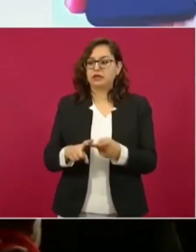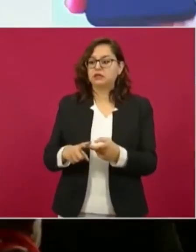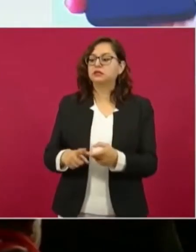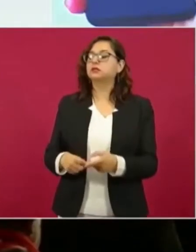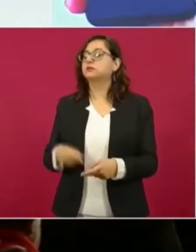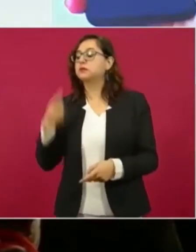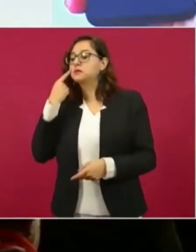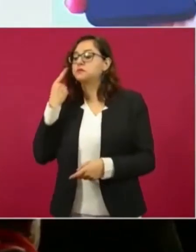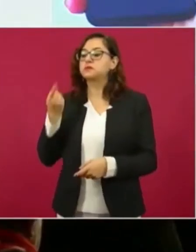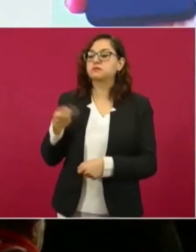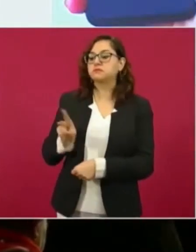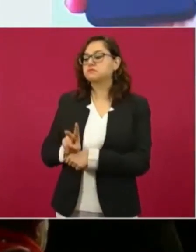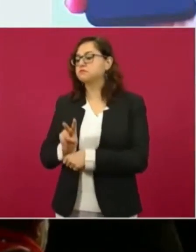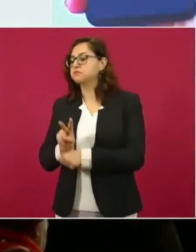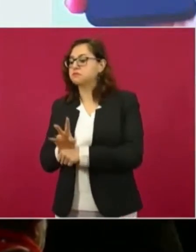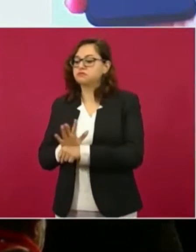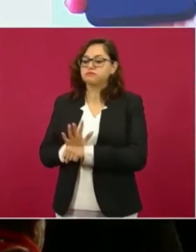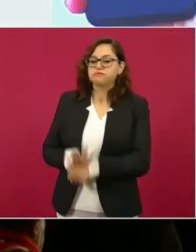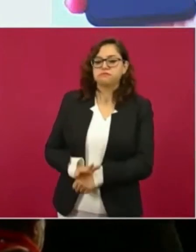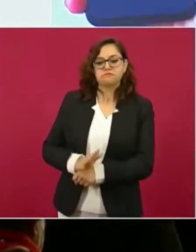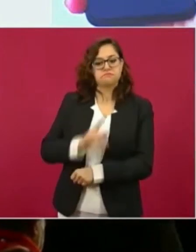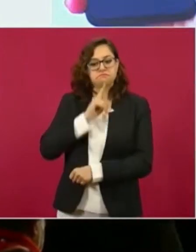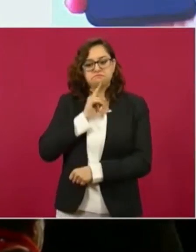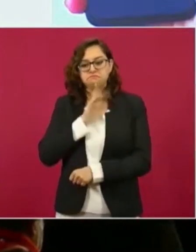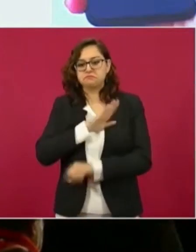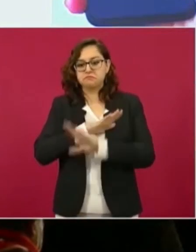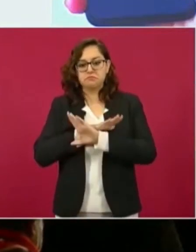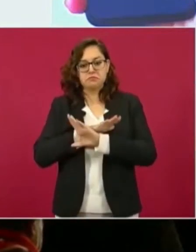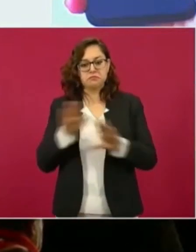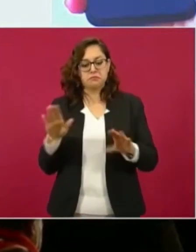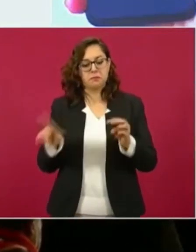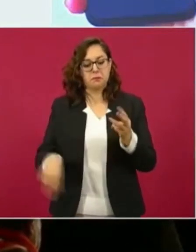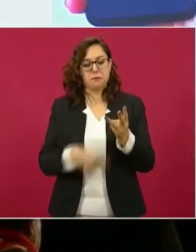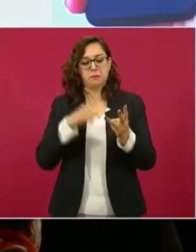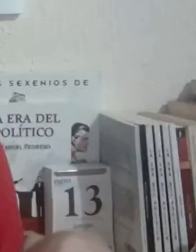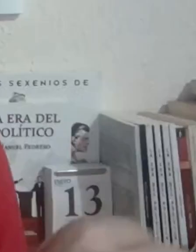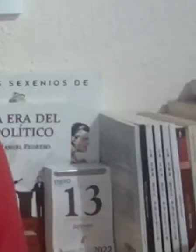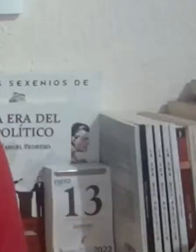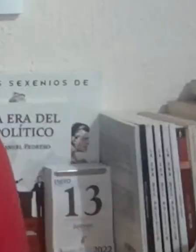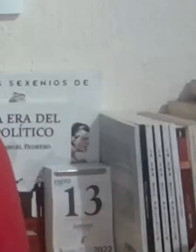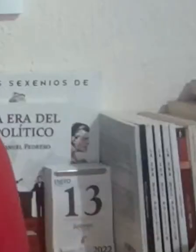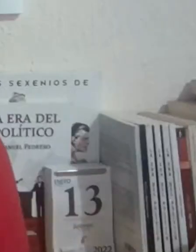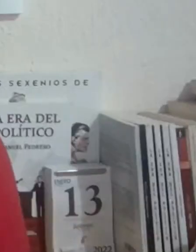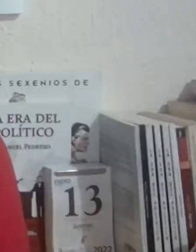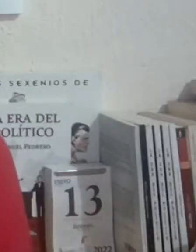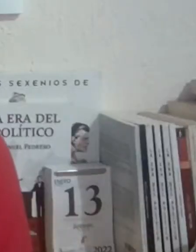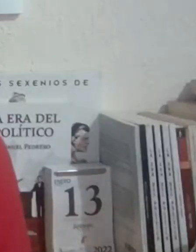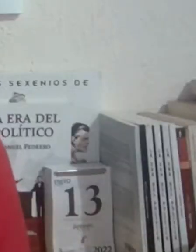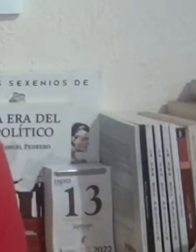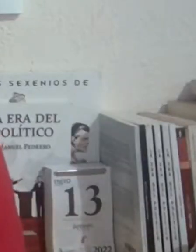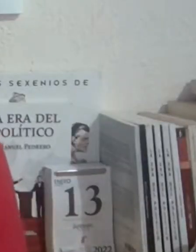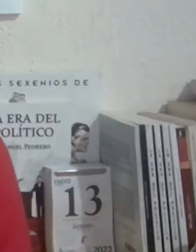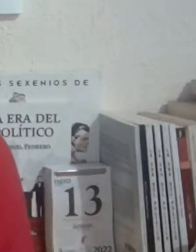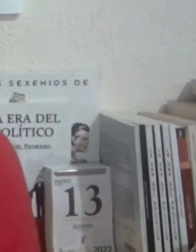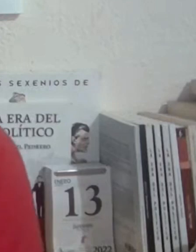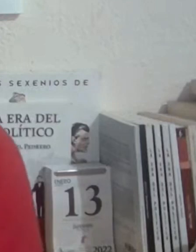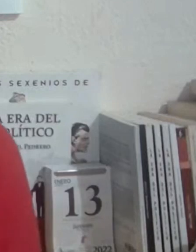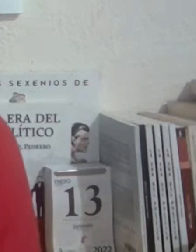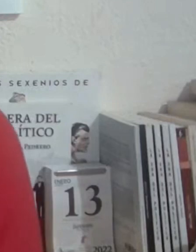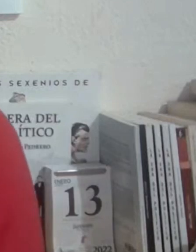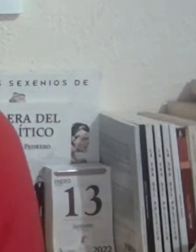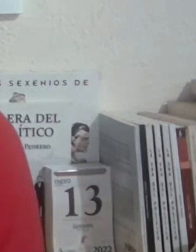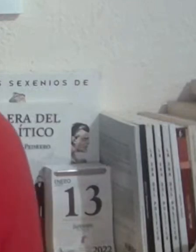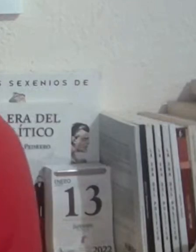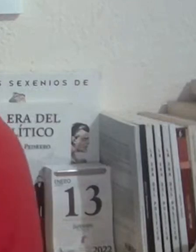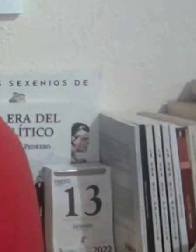Deschamps. Así que creo que debe de mejorar la relación directamente del gobierno federal con los trabajadores del gremio